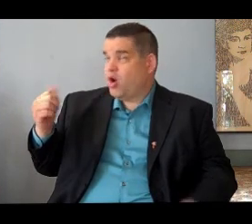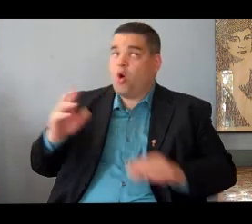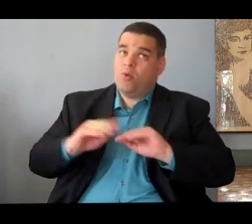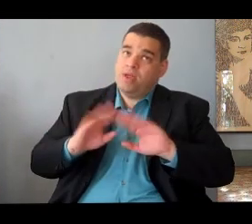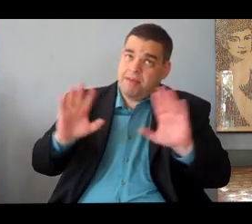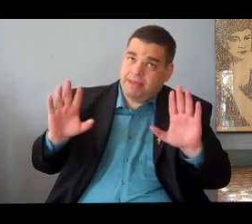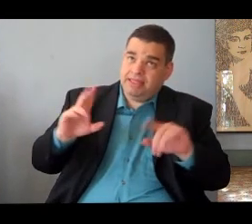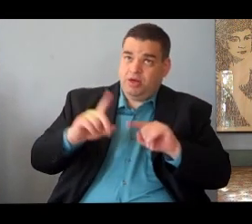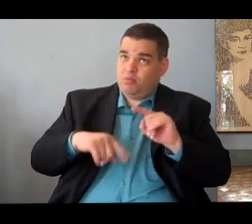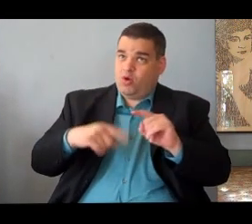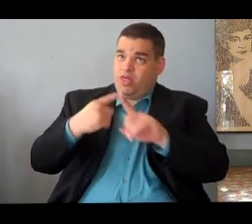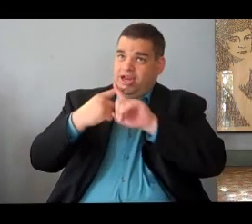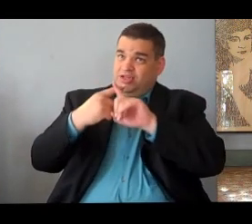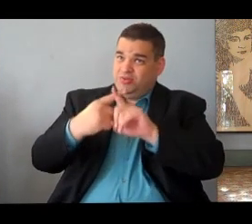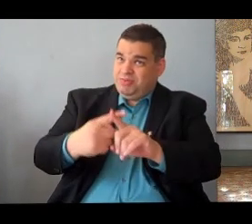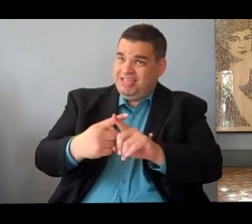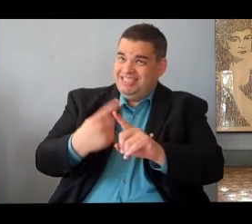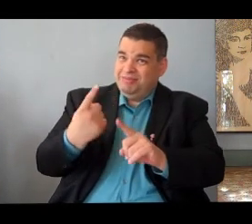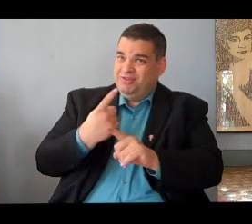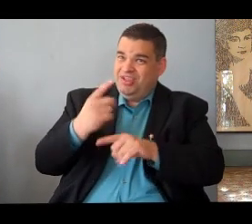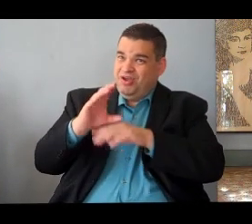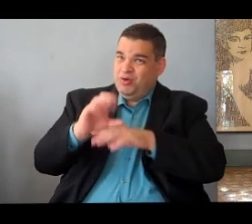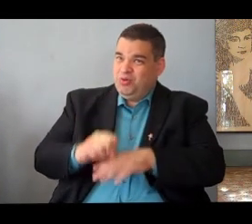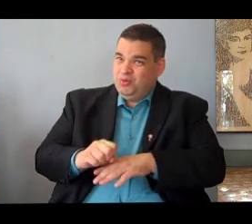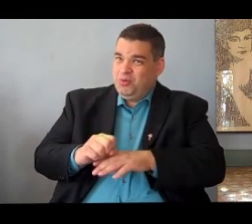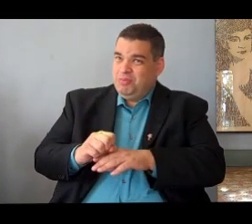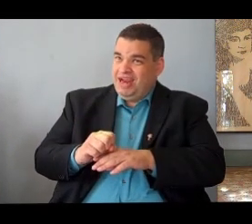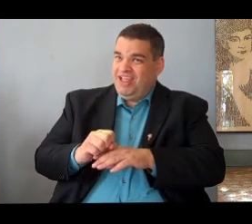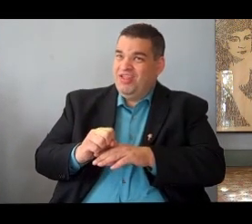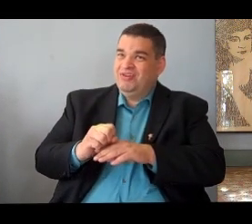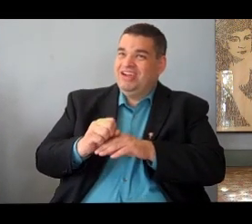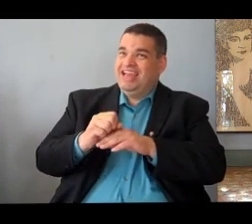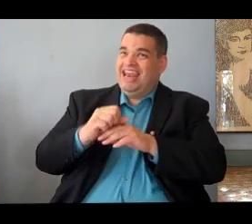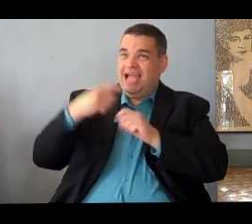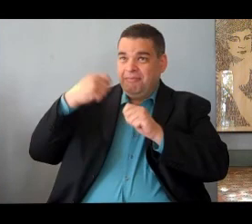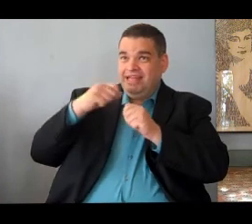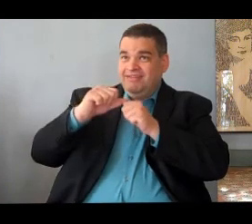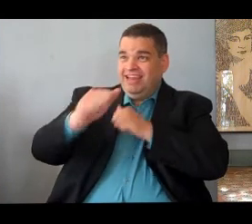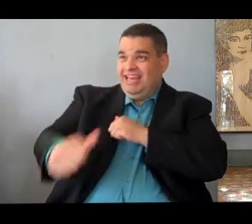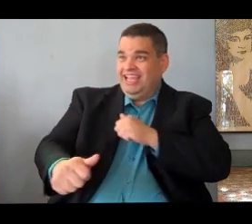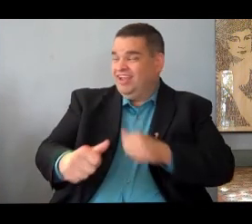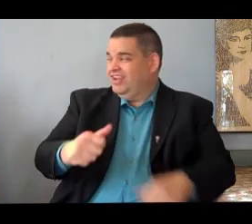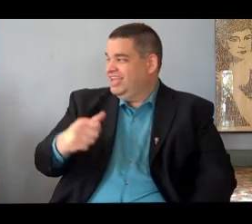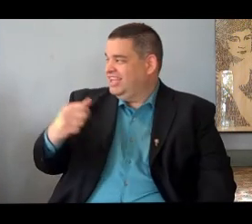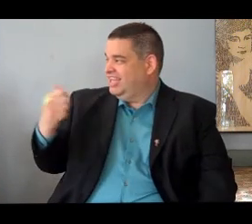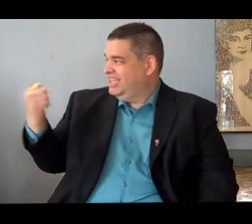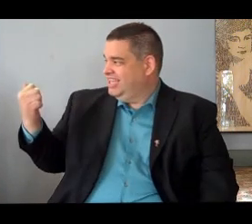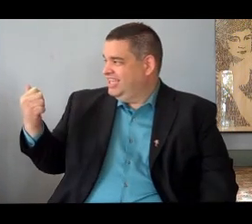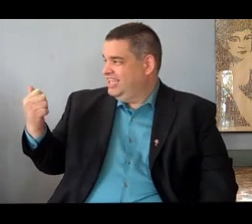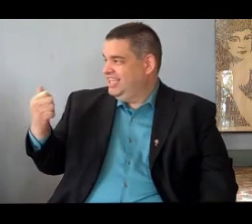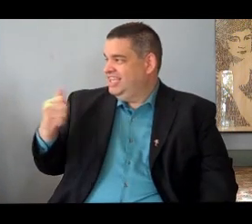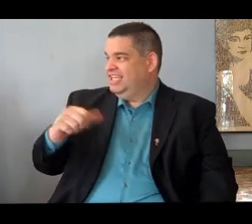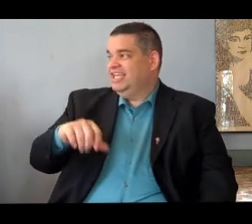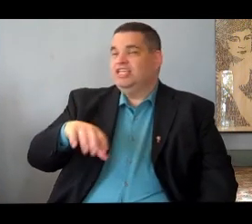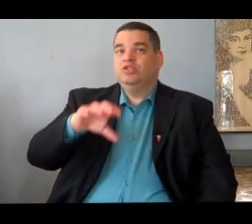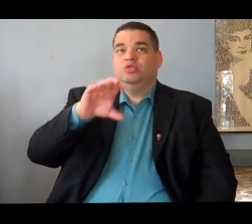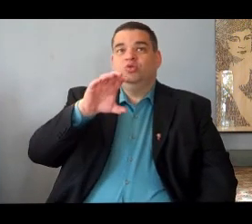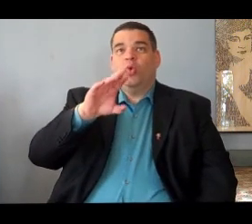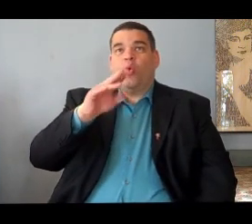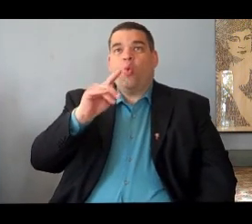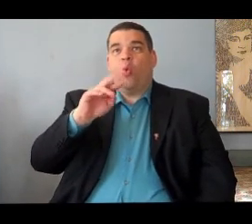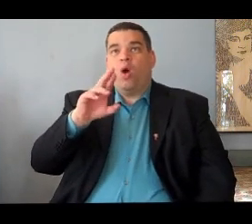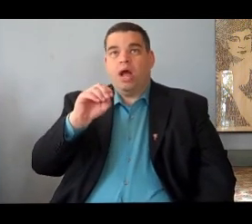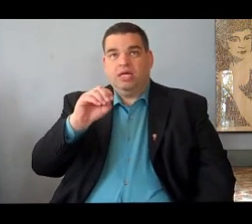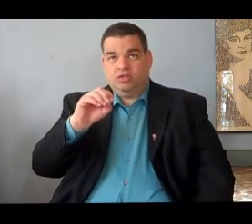obviamente no puedo dar el zoom clásico que yo estoy acostumbrado a hacer, que es acercarlo a la cámara, pero sí los describo. Es un cuatro puertorriqueño